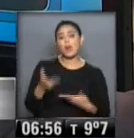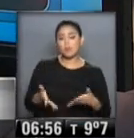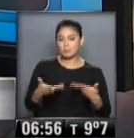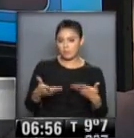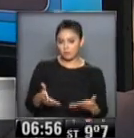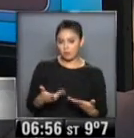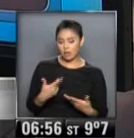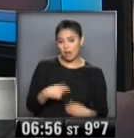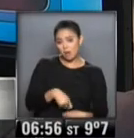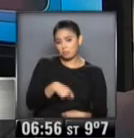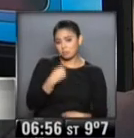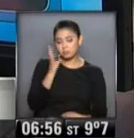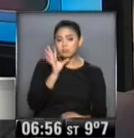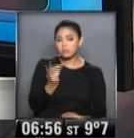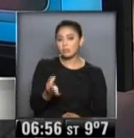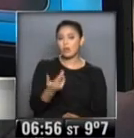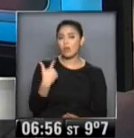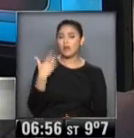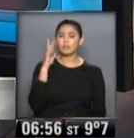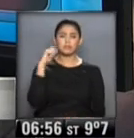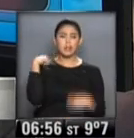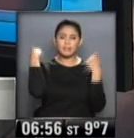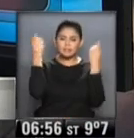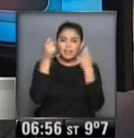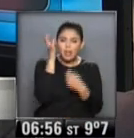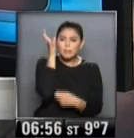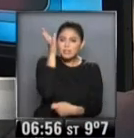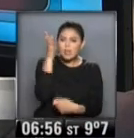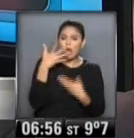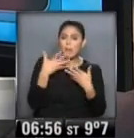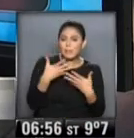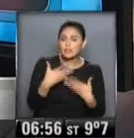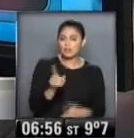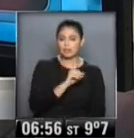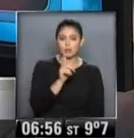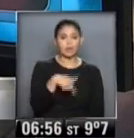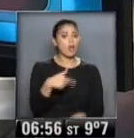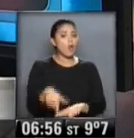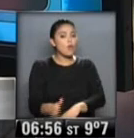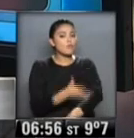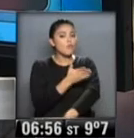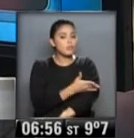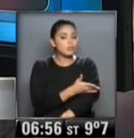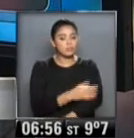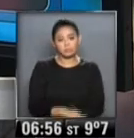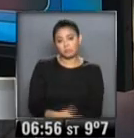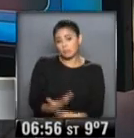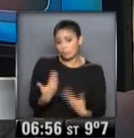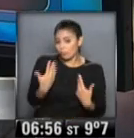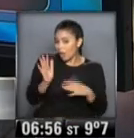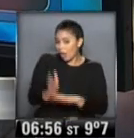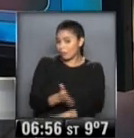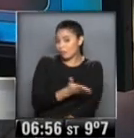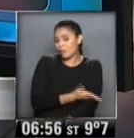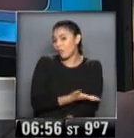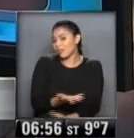Cari. Un abrigo livianito hoy. No hace falta nada fuerte, nada pesado. No está para botas, para nada hoy. Botas sí, viste que